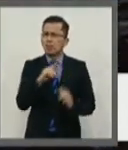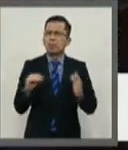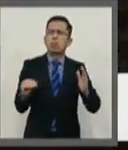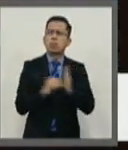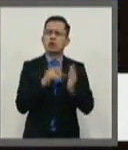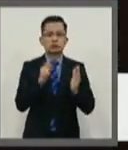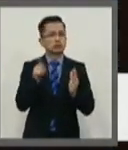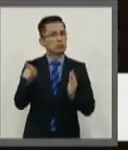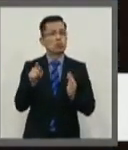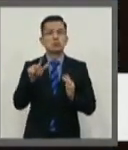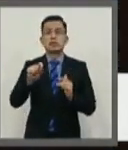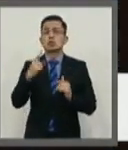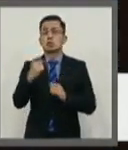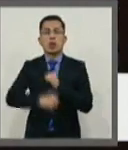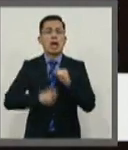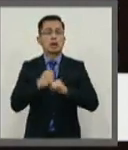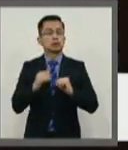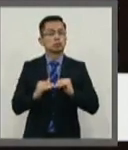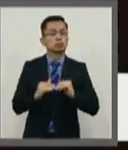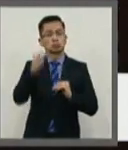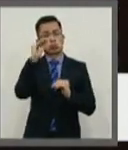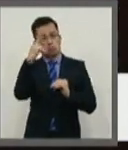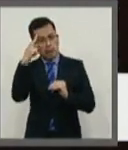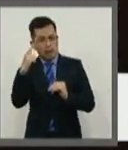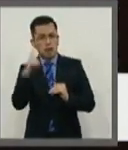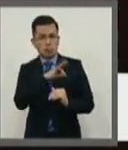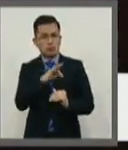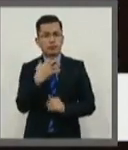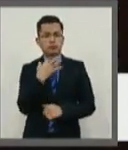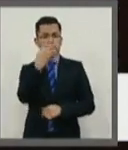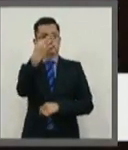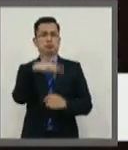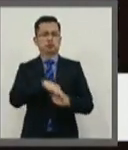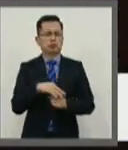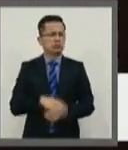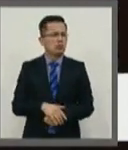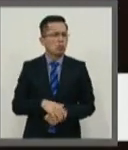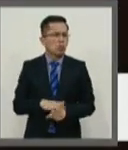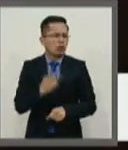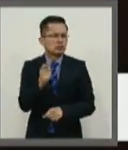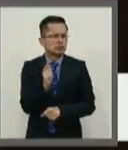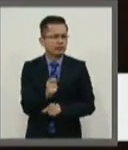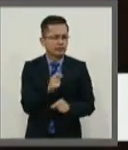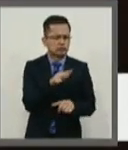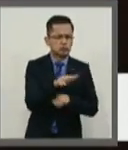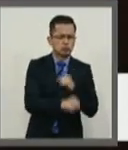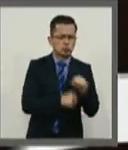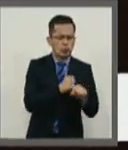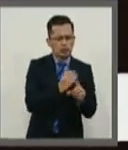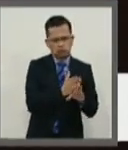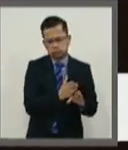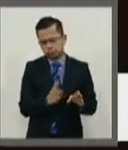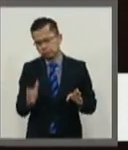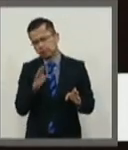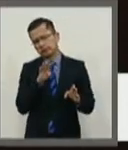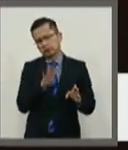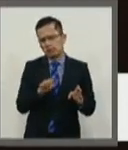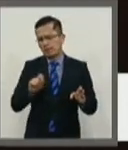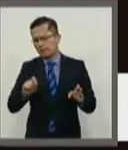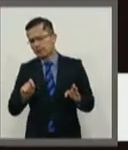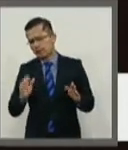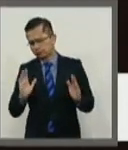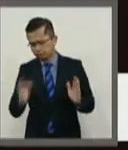ningún ciudadano de 18 años y hasta los 20 con 11 meses puede ser diputado local, presidente